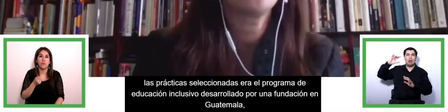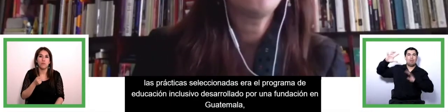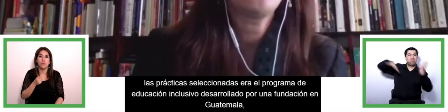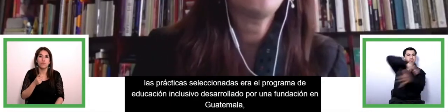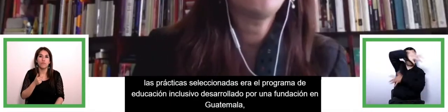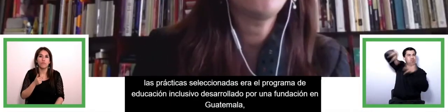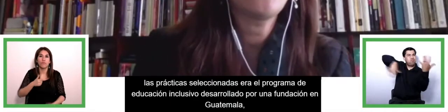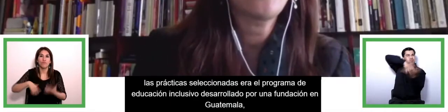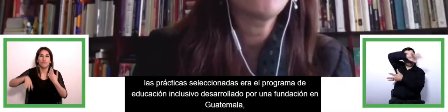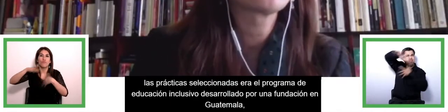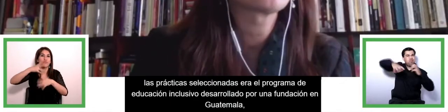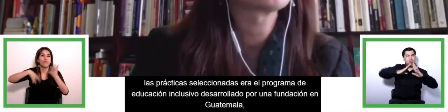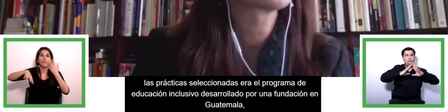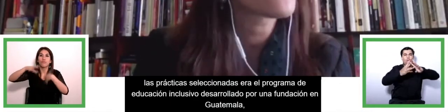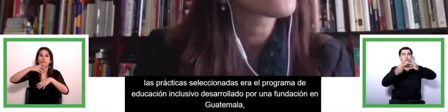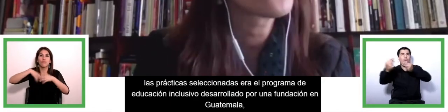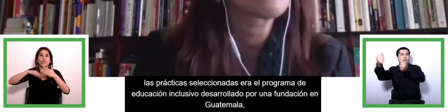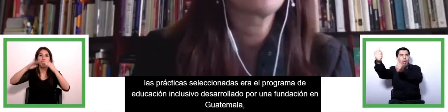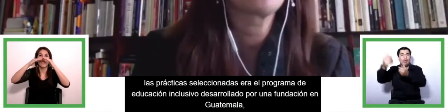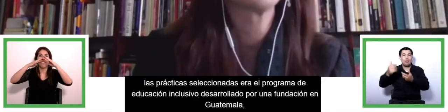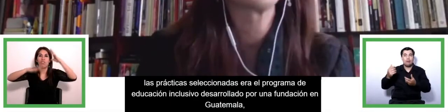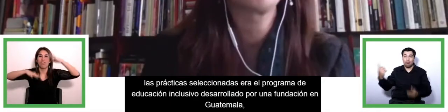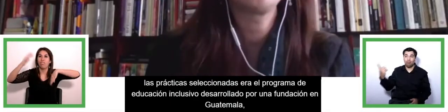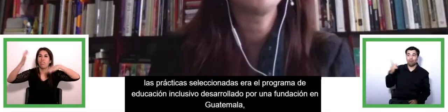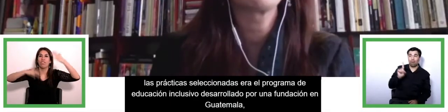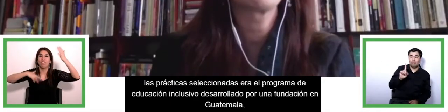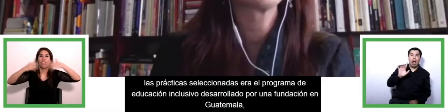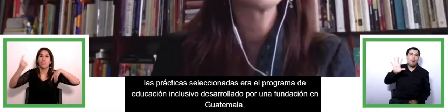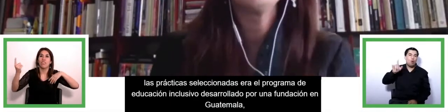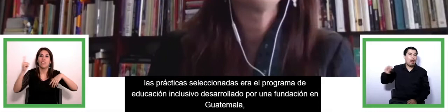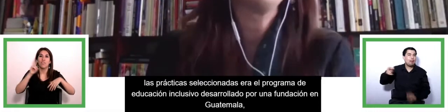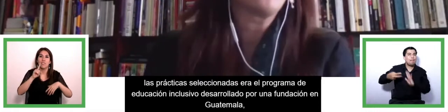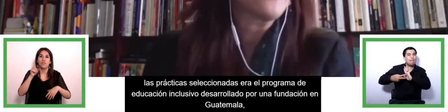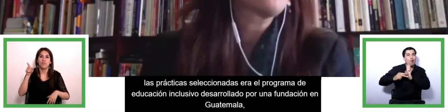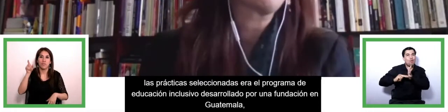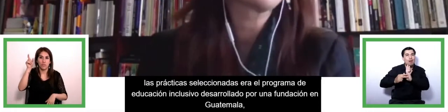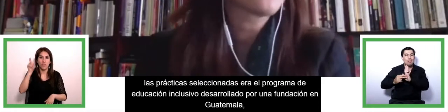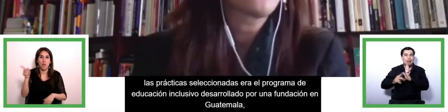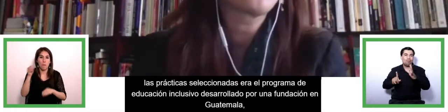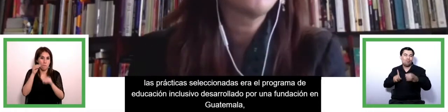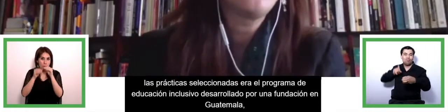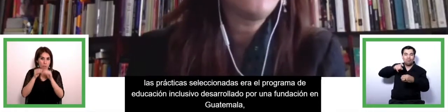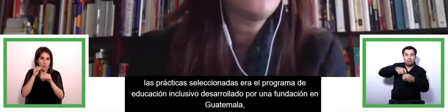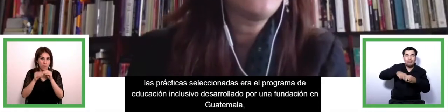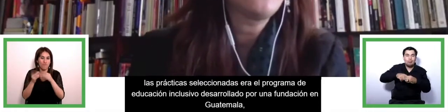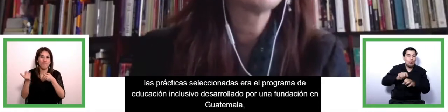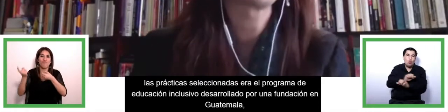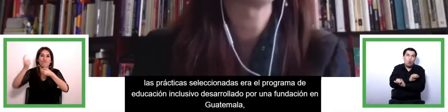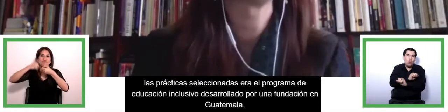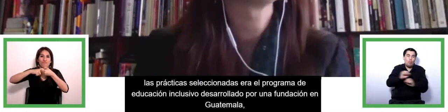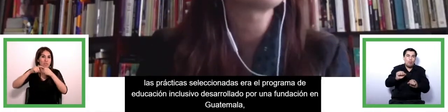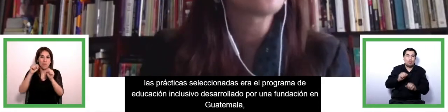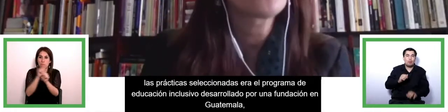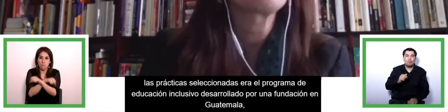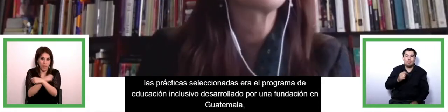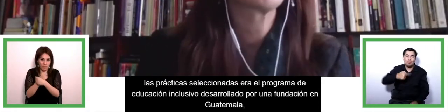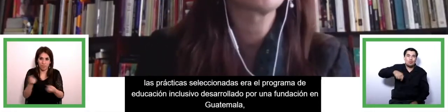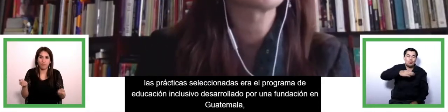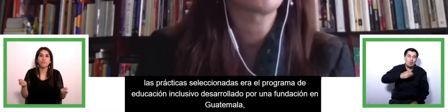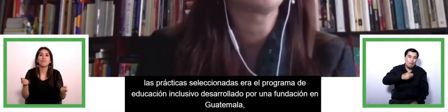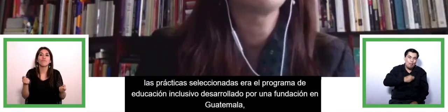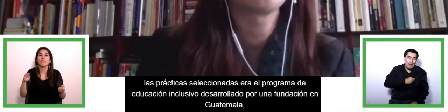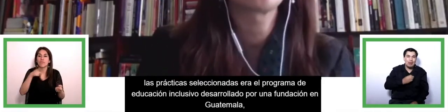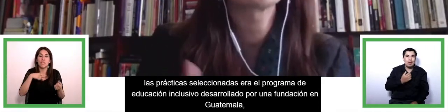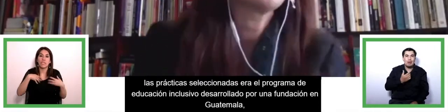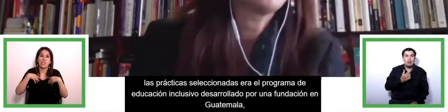uniera a este espacio, pero no queríamos dejar pasar esta mención, porque realmente es